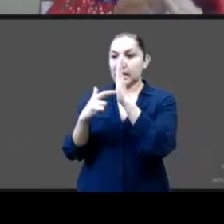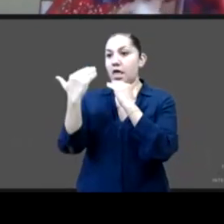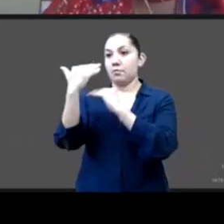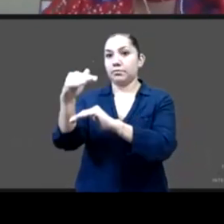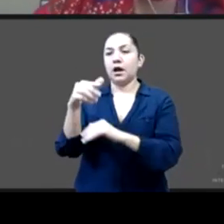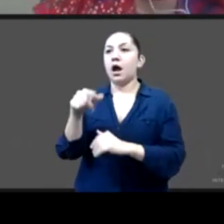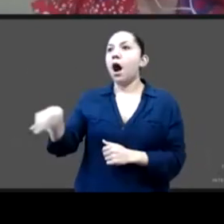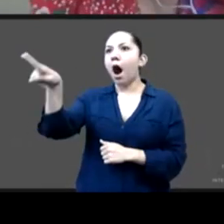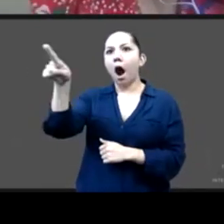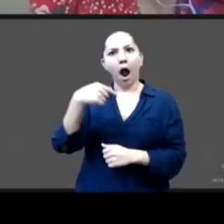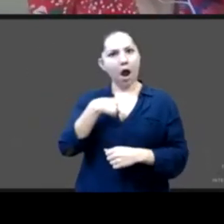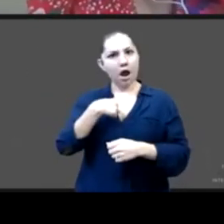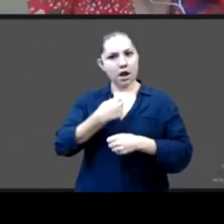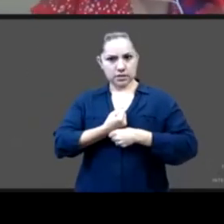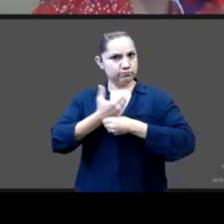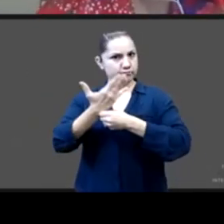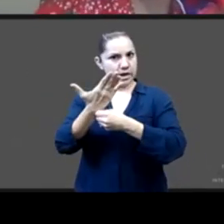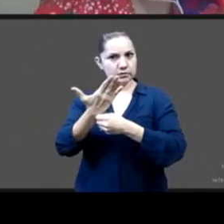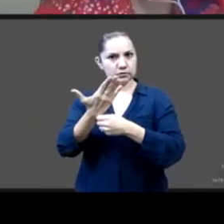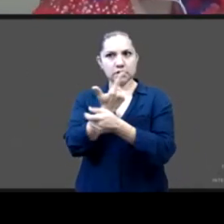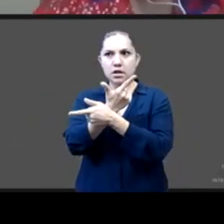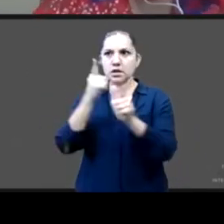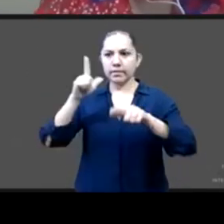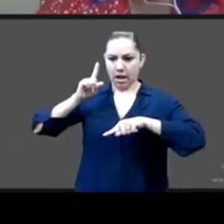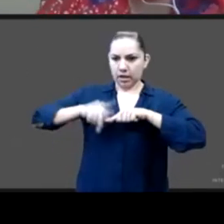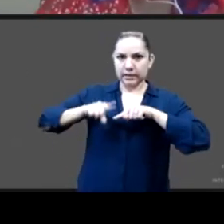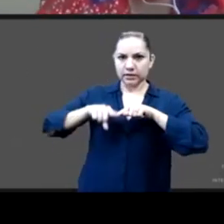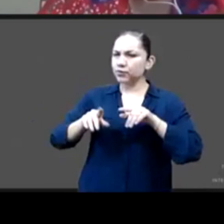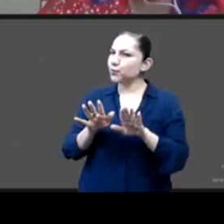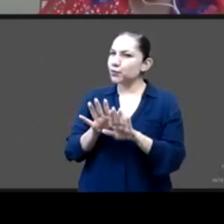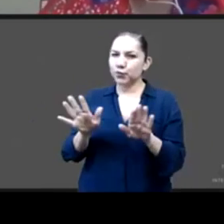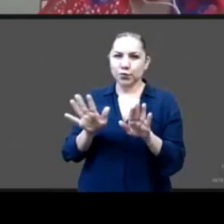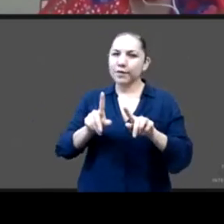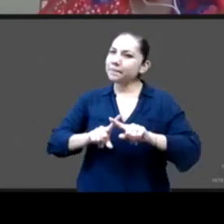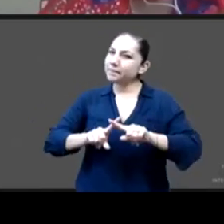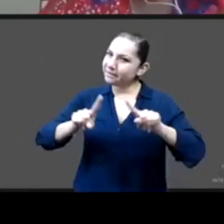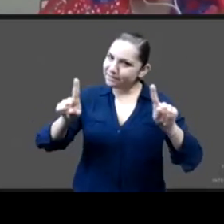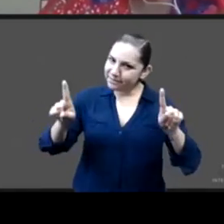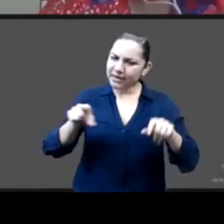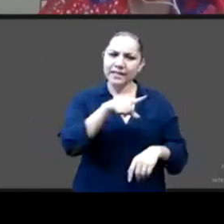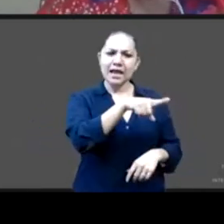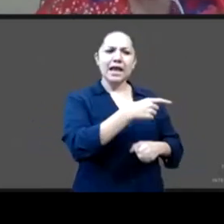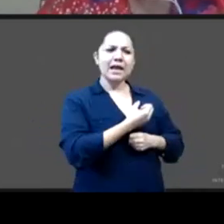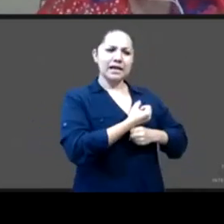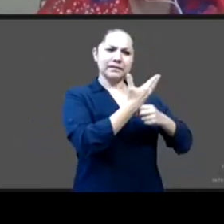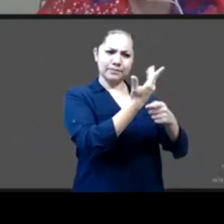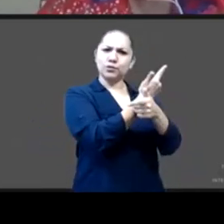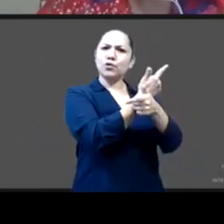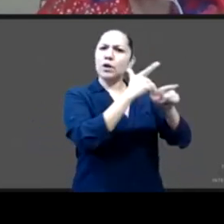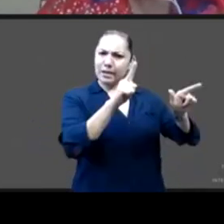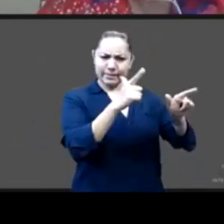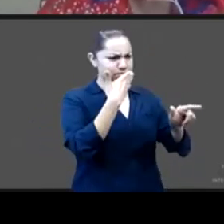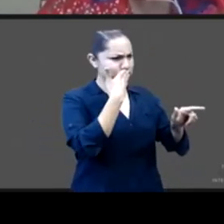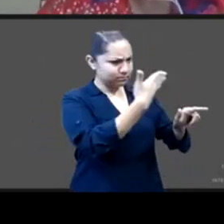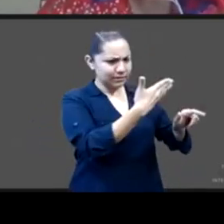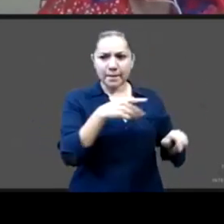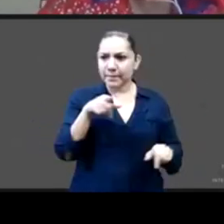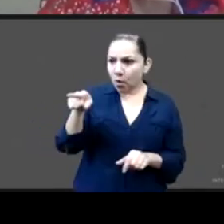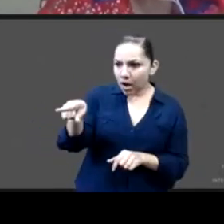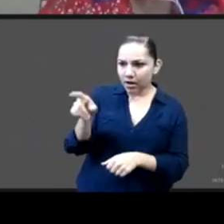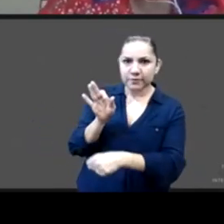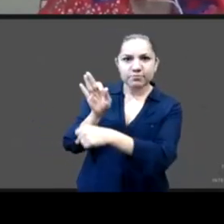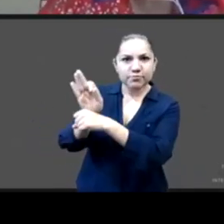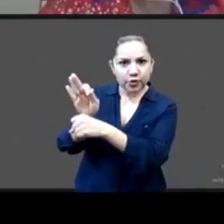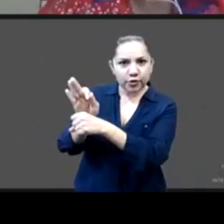expresión con protección. ¿Y en dónde están los límites? Sabemos que la libertad de expresión tiene como límites la afectación a